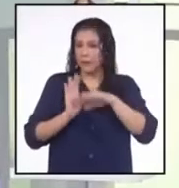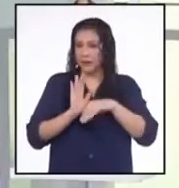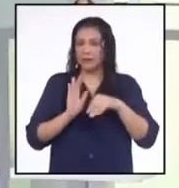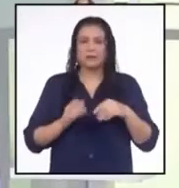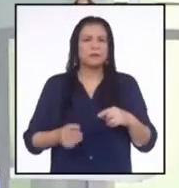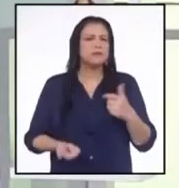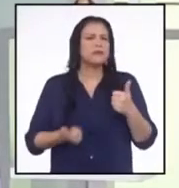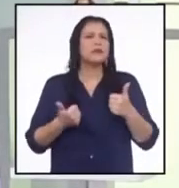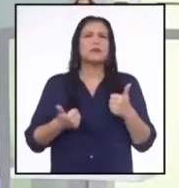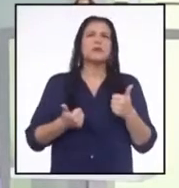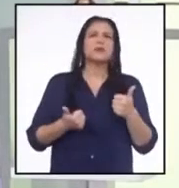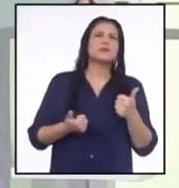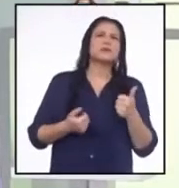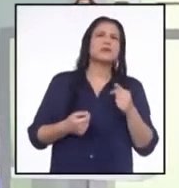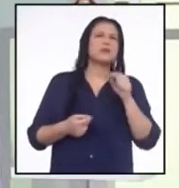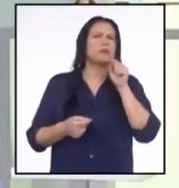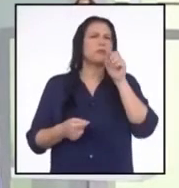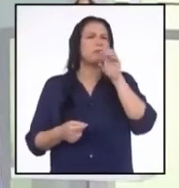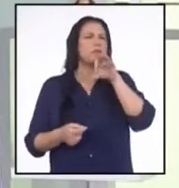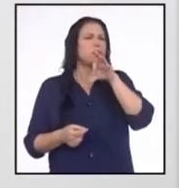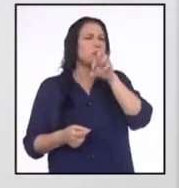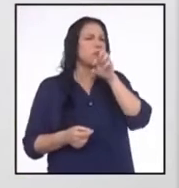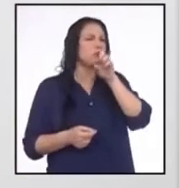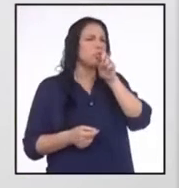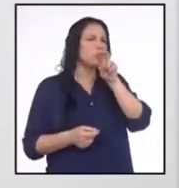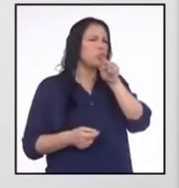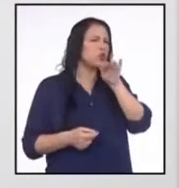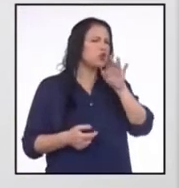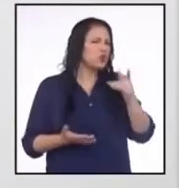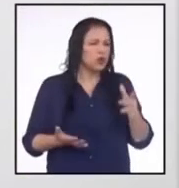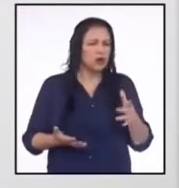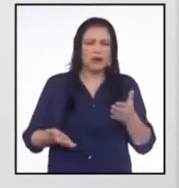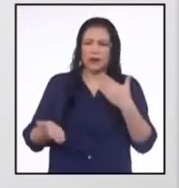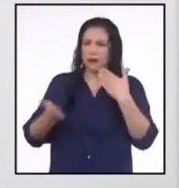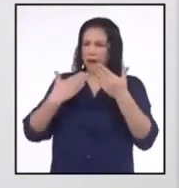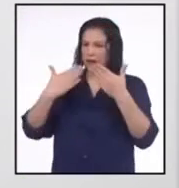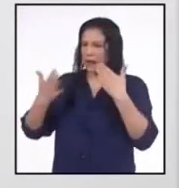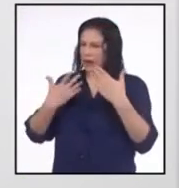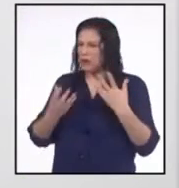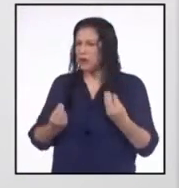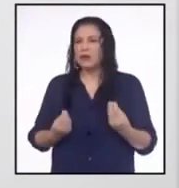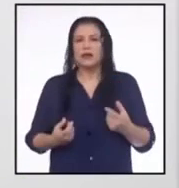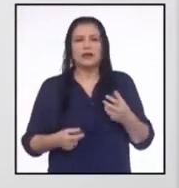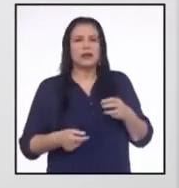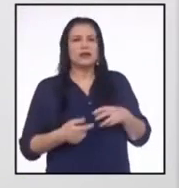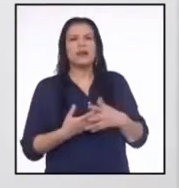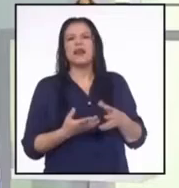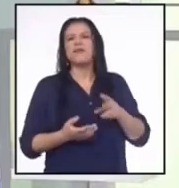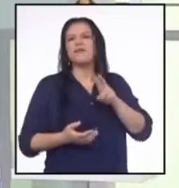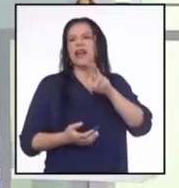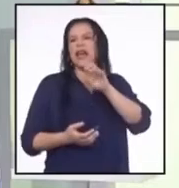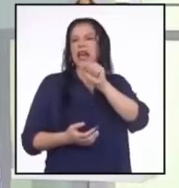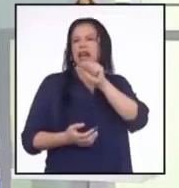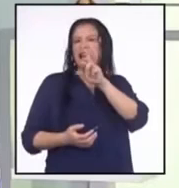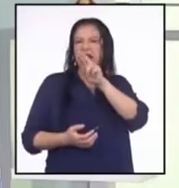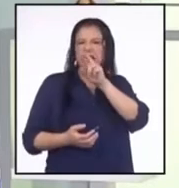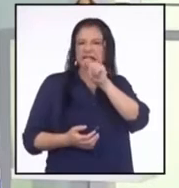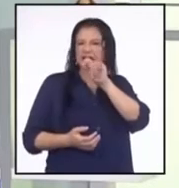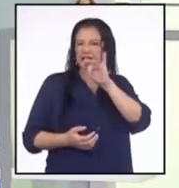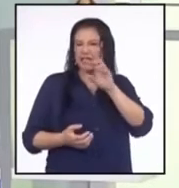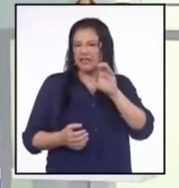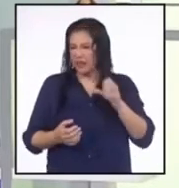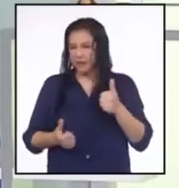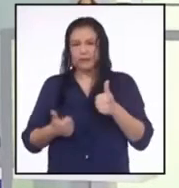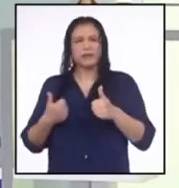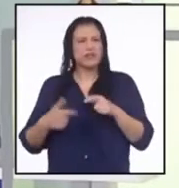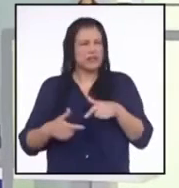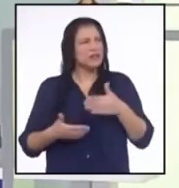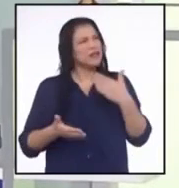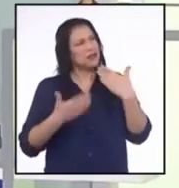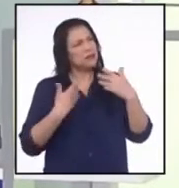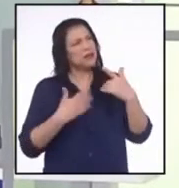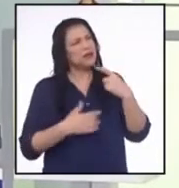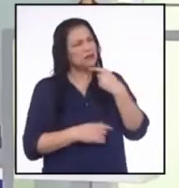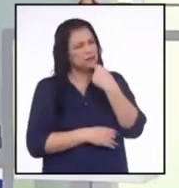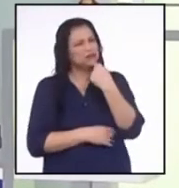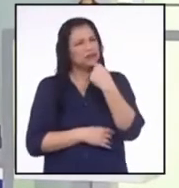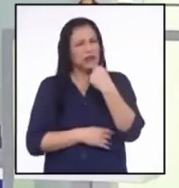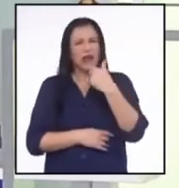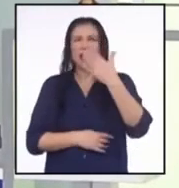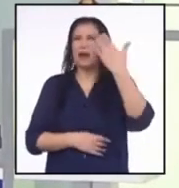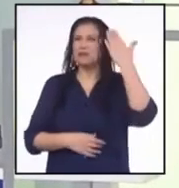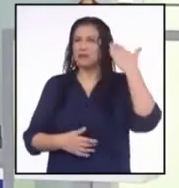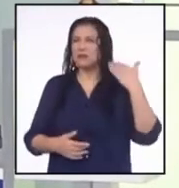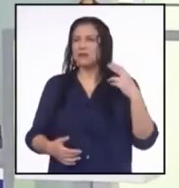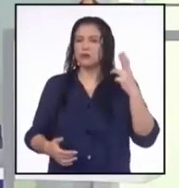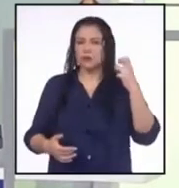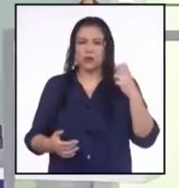¿Y cómo se le denomina esos puntos? ¿Has escuchado hablar alguna vez del vértice? Sí, profesora. Lo escuché